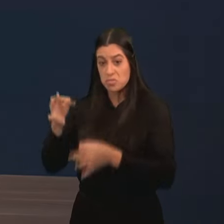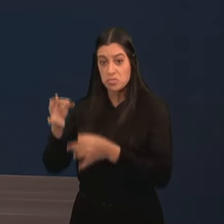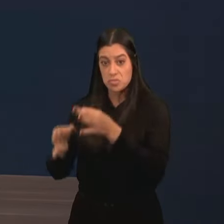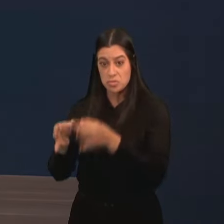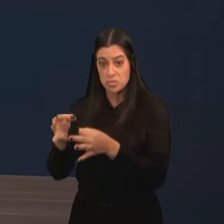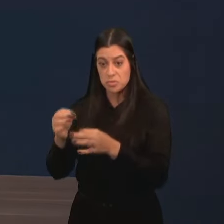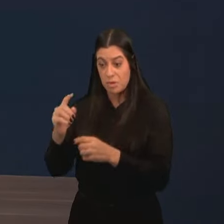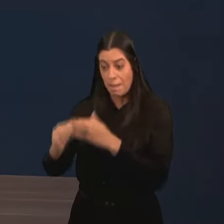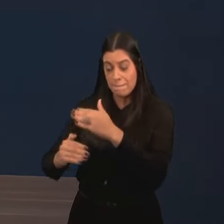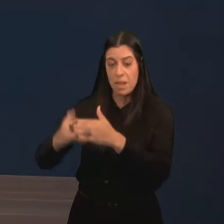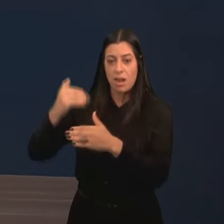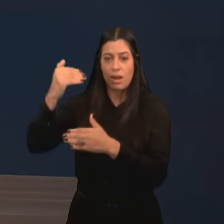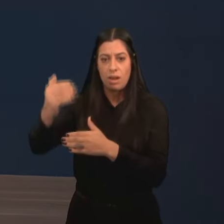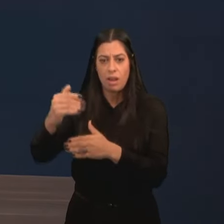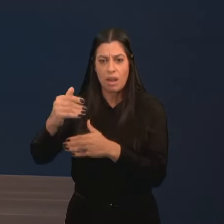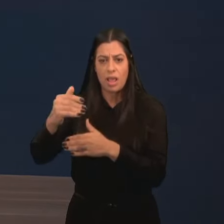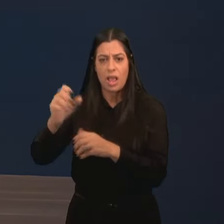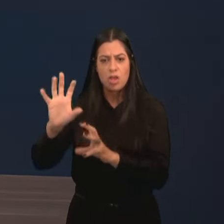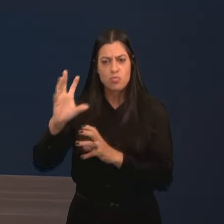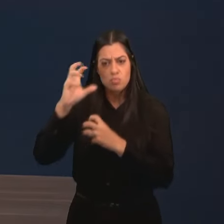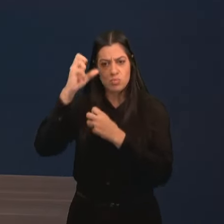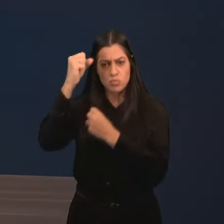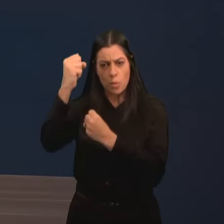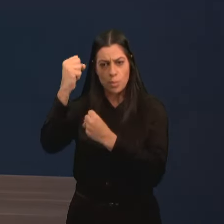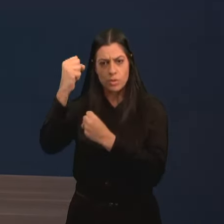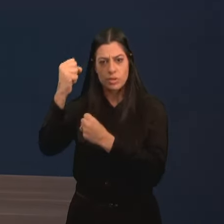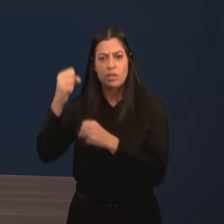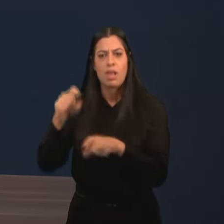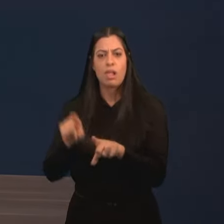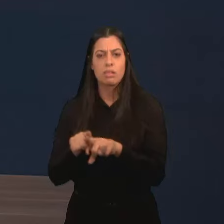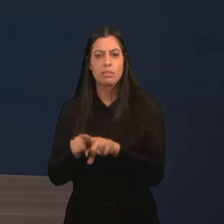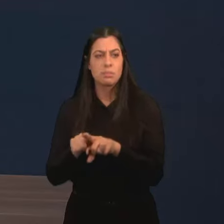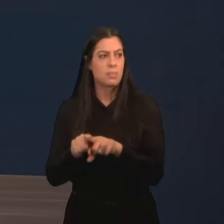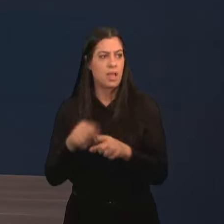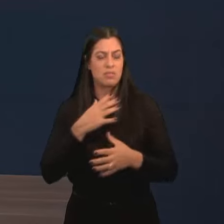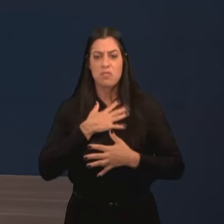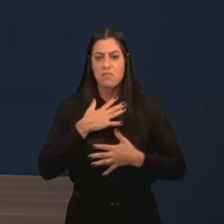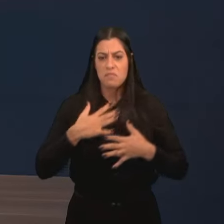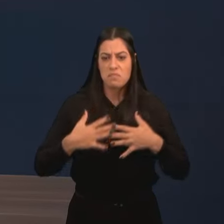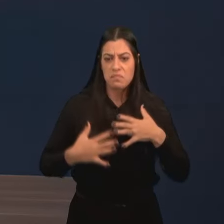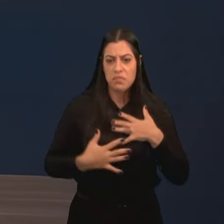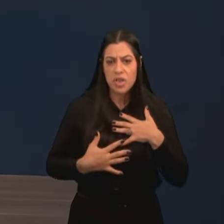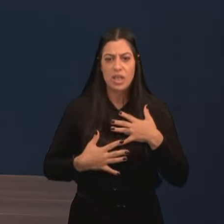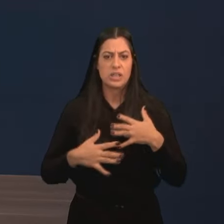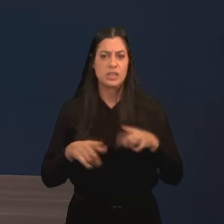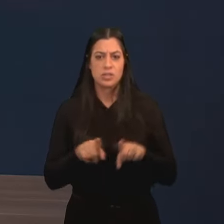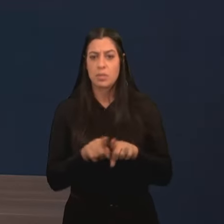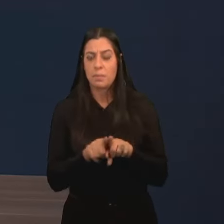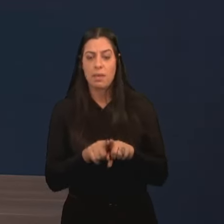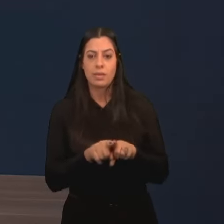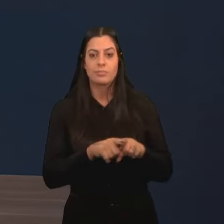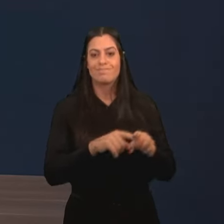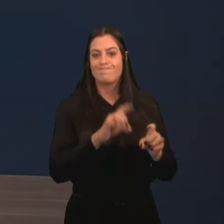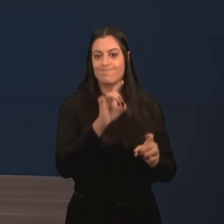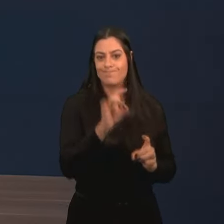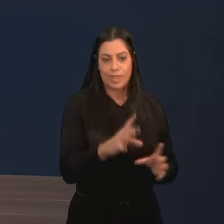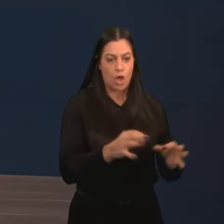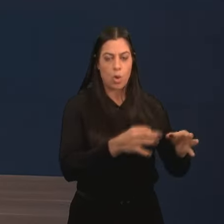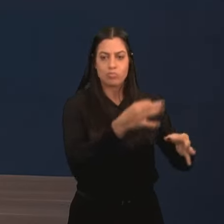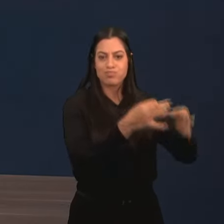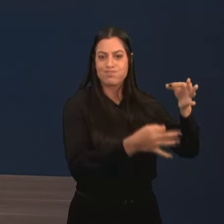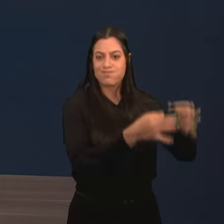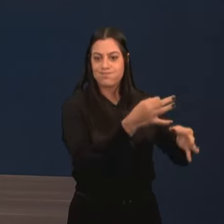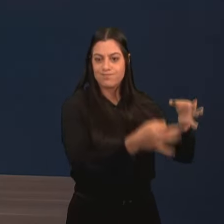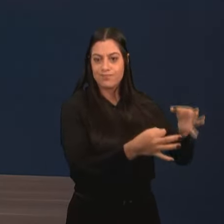la justicia para más allá del poder, justicia para más allá de la estructura física con el título de foro o